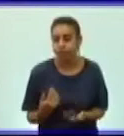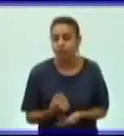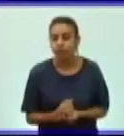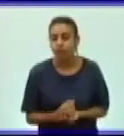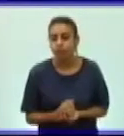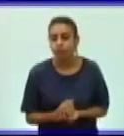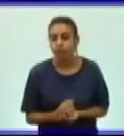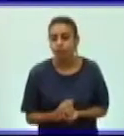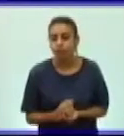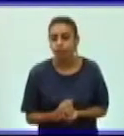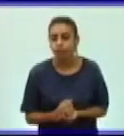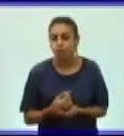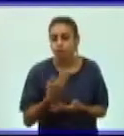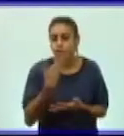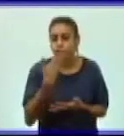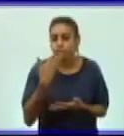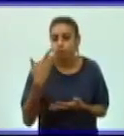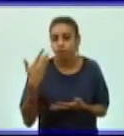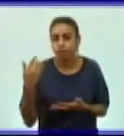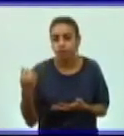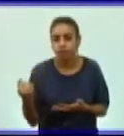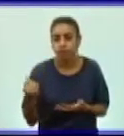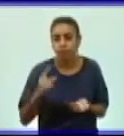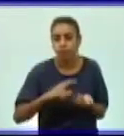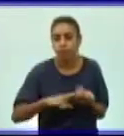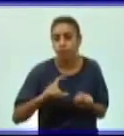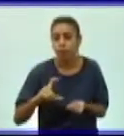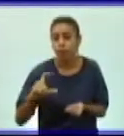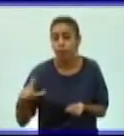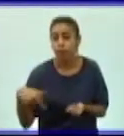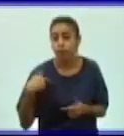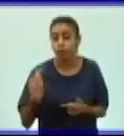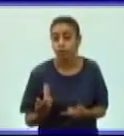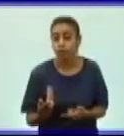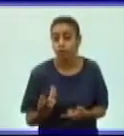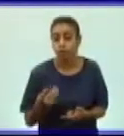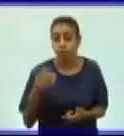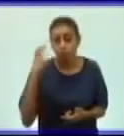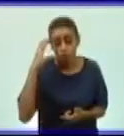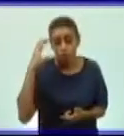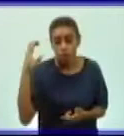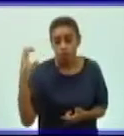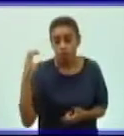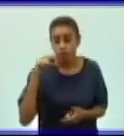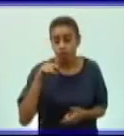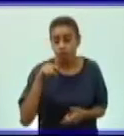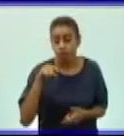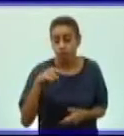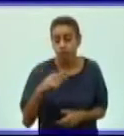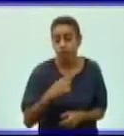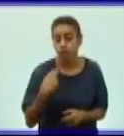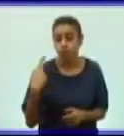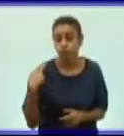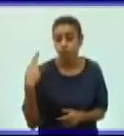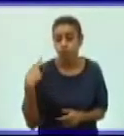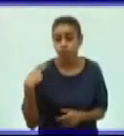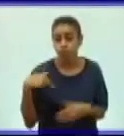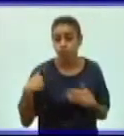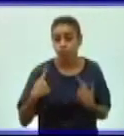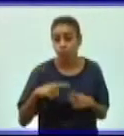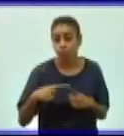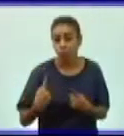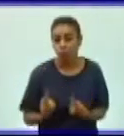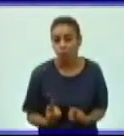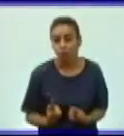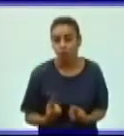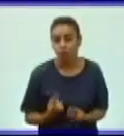al borde a la desaparición del Partido Comunista como máximo órgano dirigente de esa sociedad. Por tanto, todas estas tendencias,